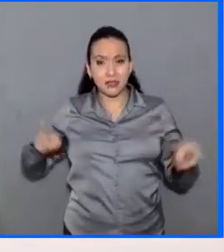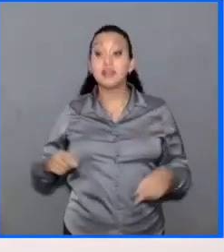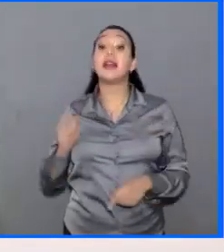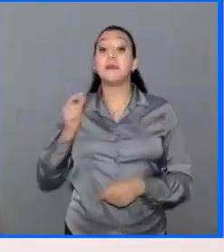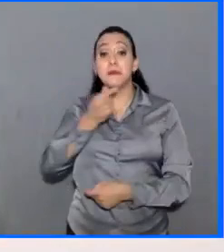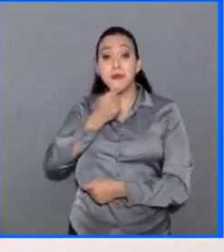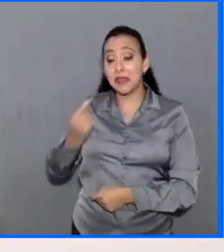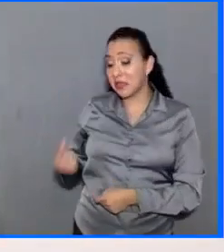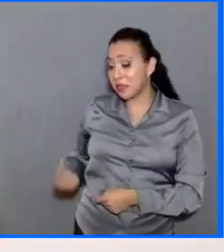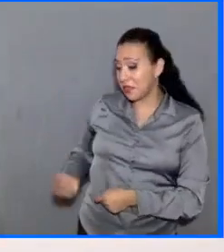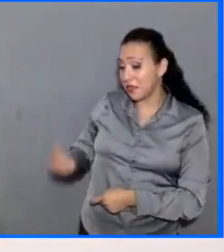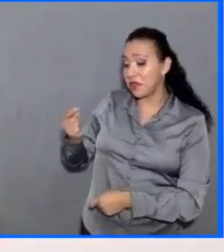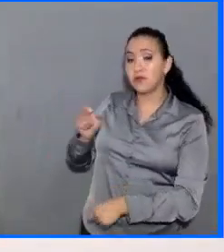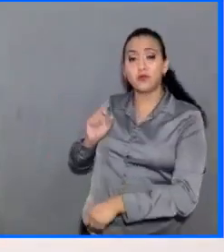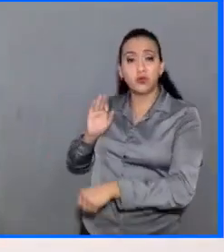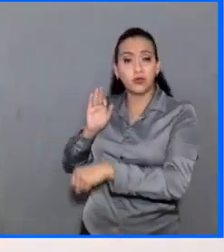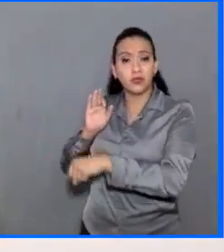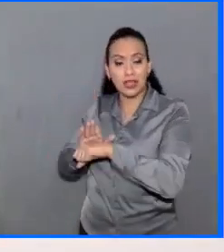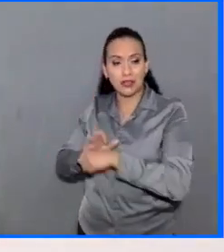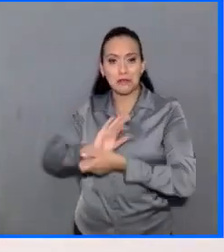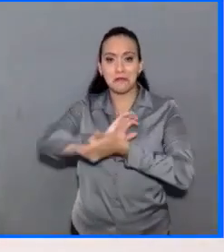derecho a la igualdad y no discriminación.